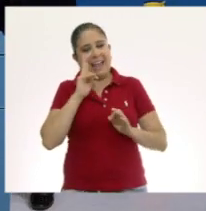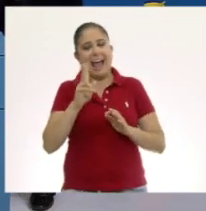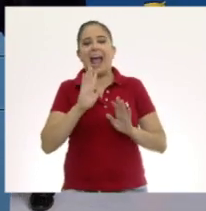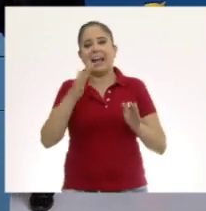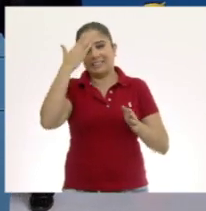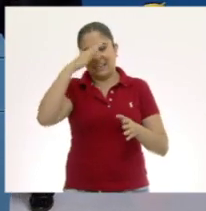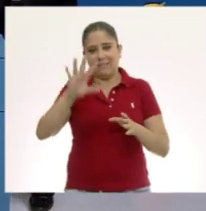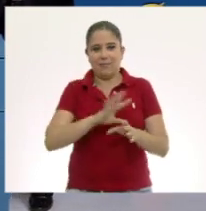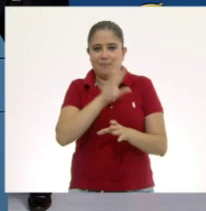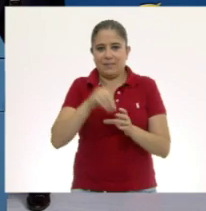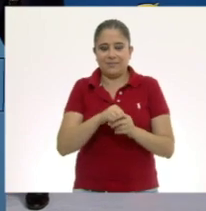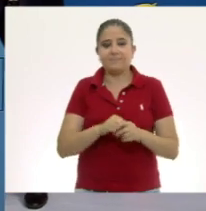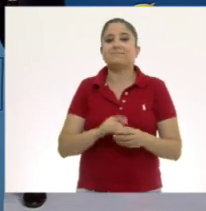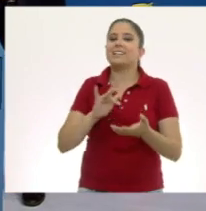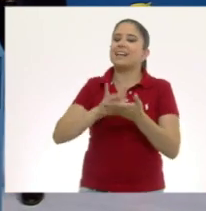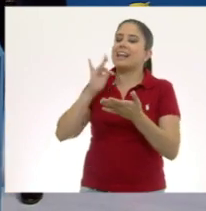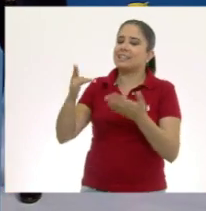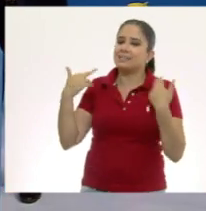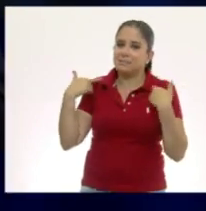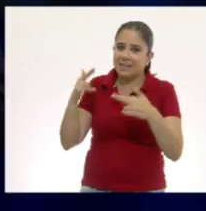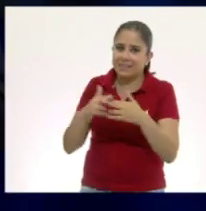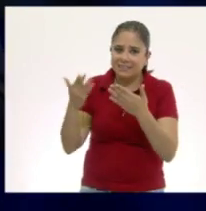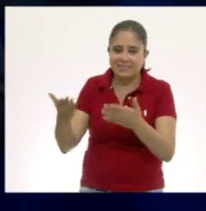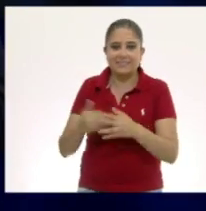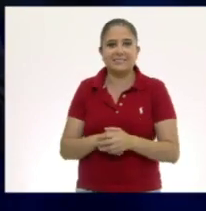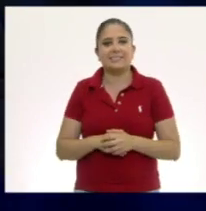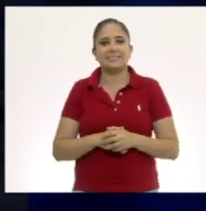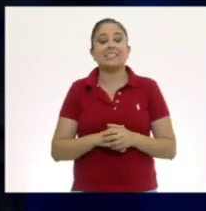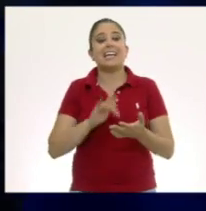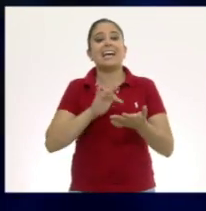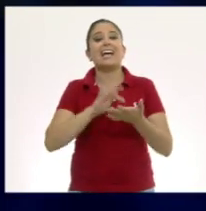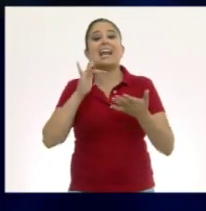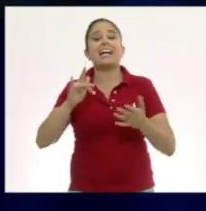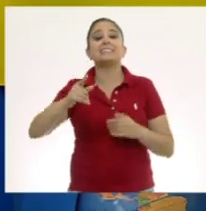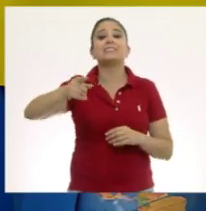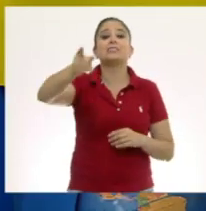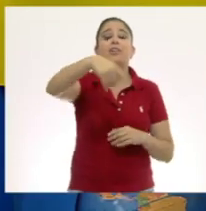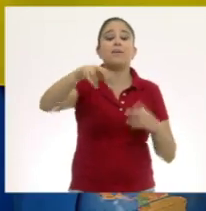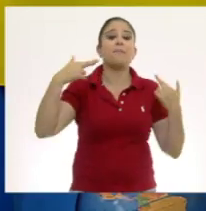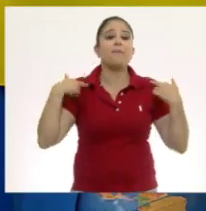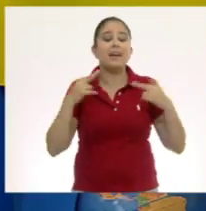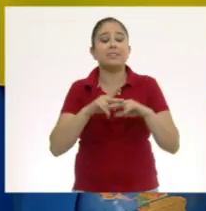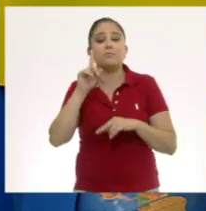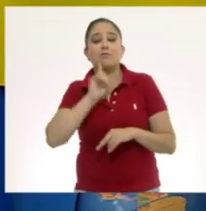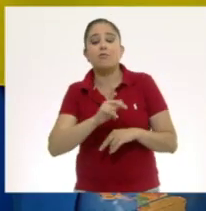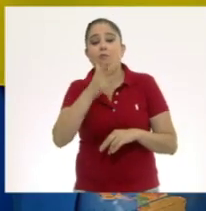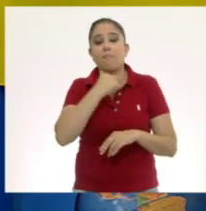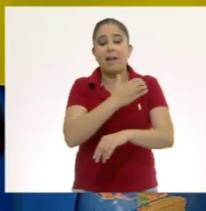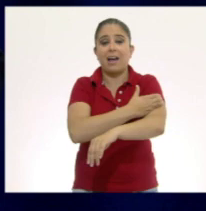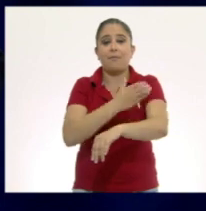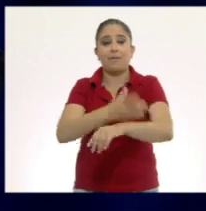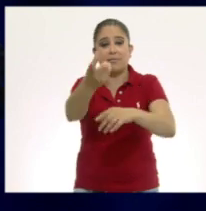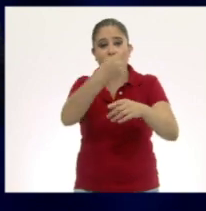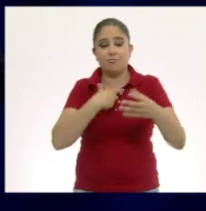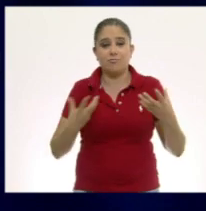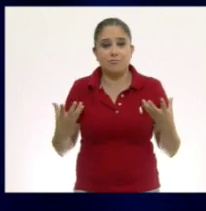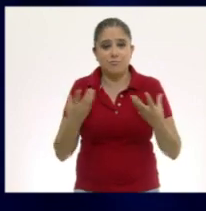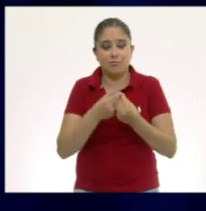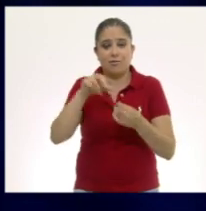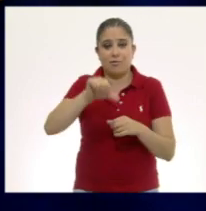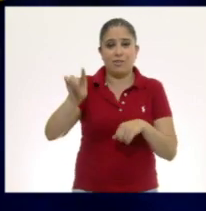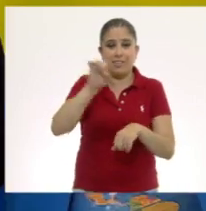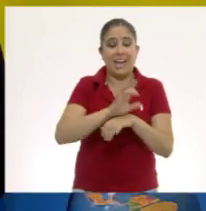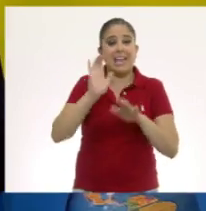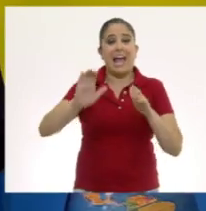que hay que hacer. Así es. Le agradezco mucho, maestro. Y gracias a todas las maestras y los maestros que nos acompañaron el día de hoy.